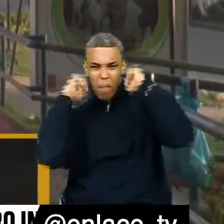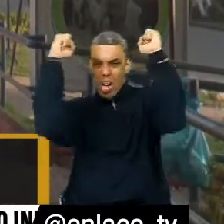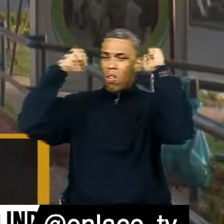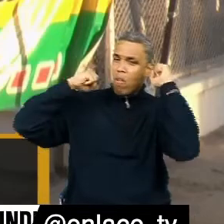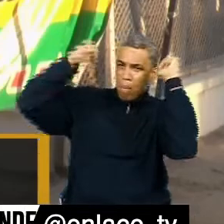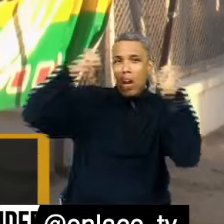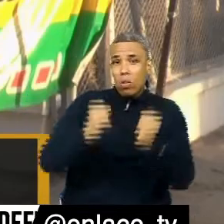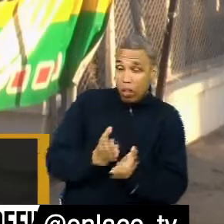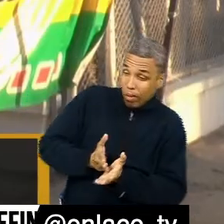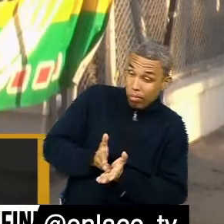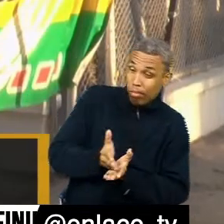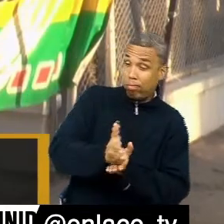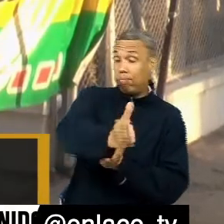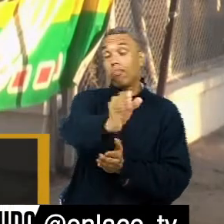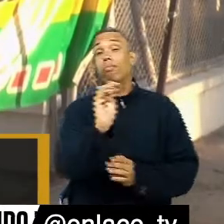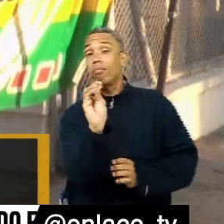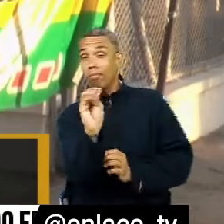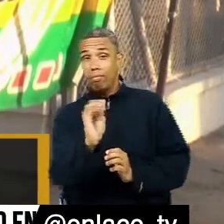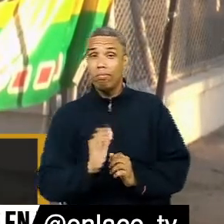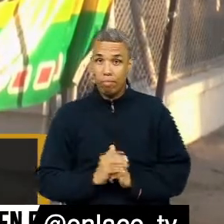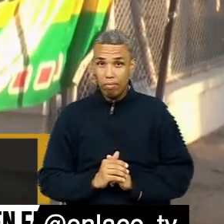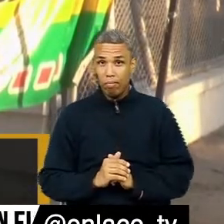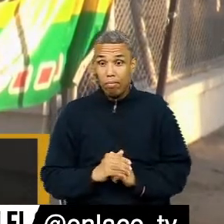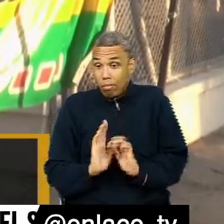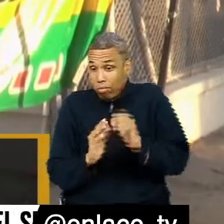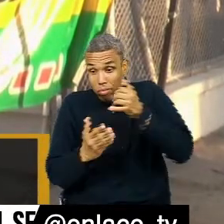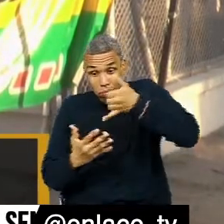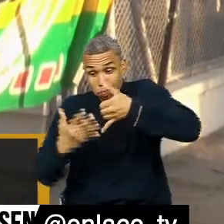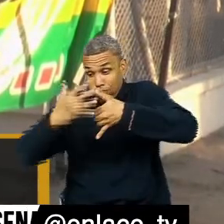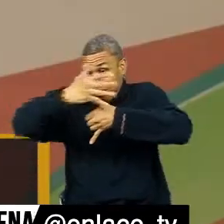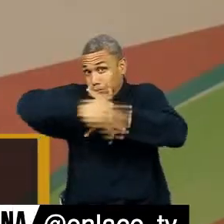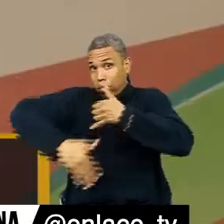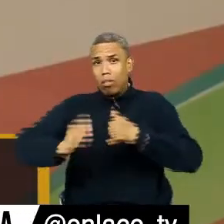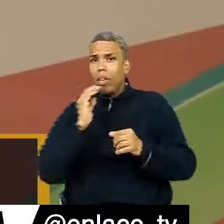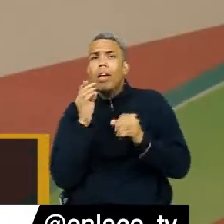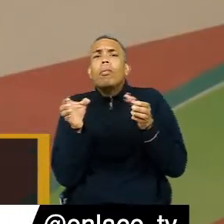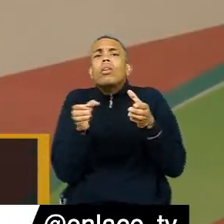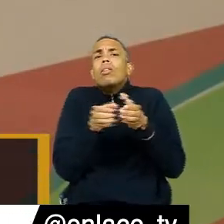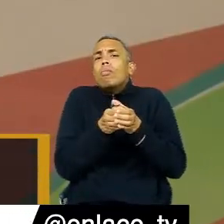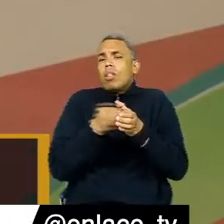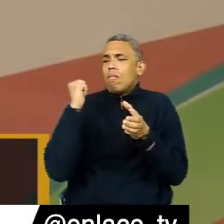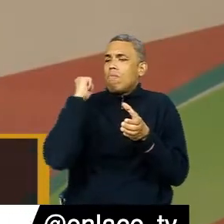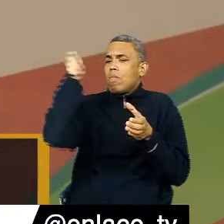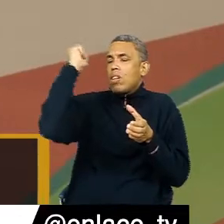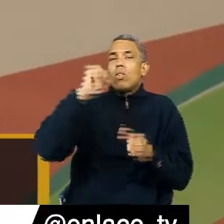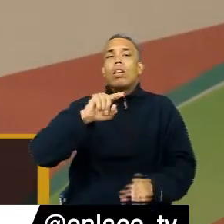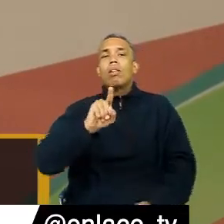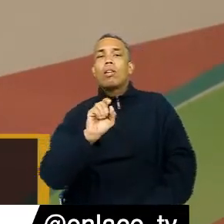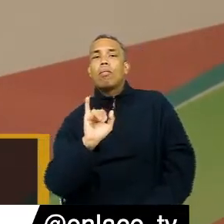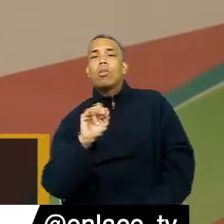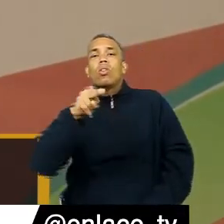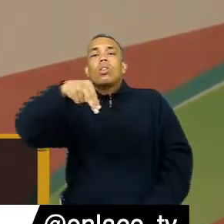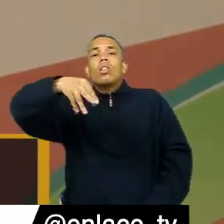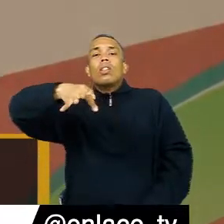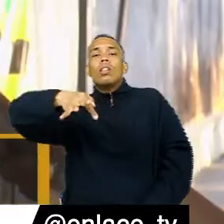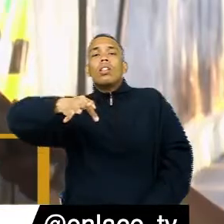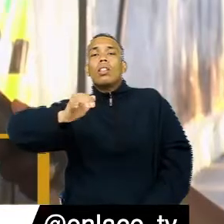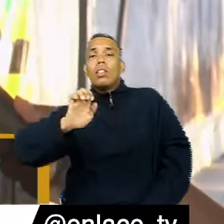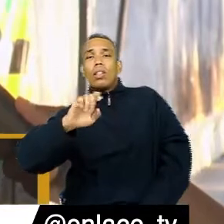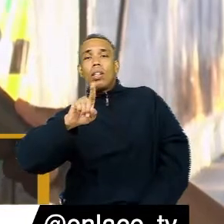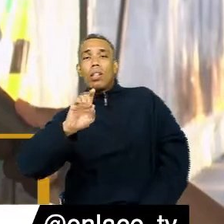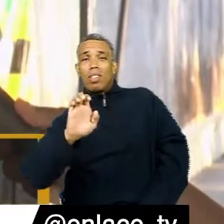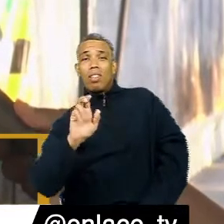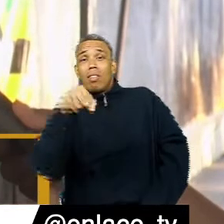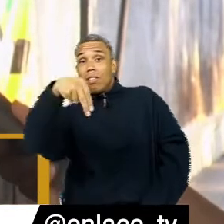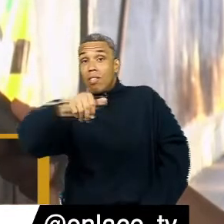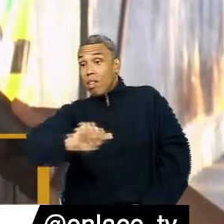el movimiento sindical es nacional porque Sindicena es uno solo, además de que nosotros obedecemos directrices de la Junta